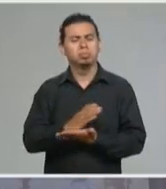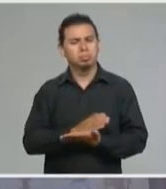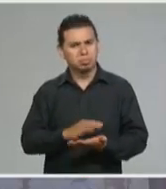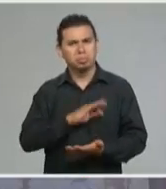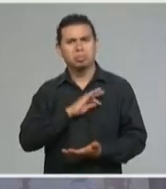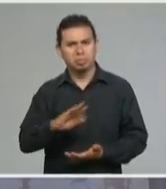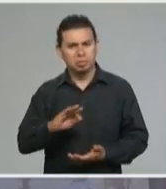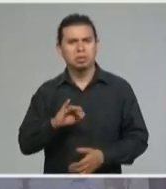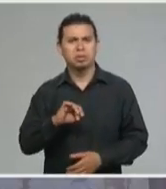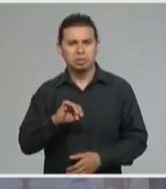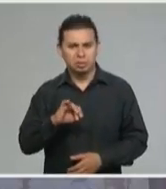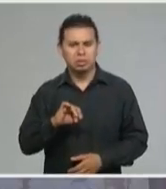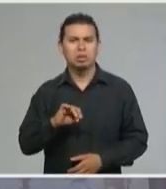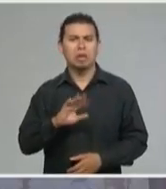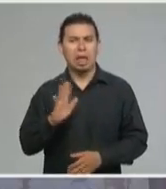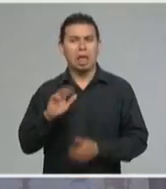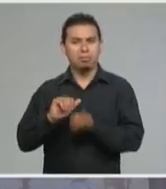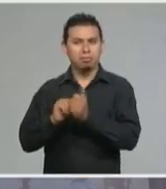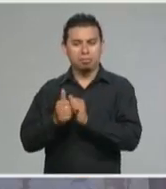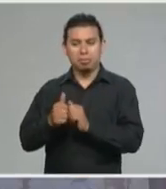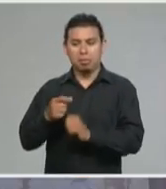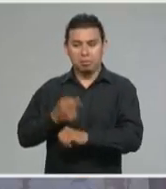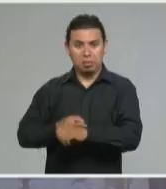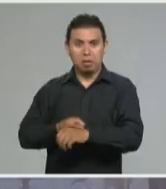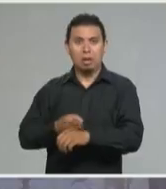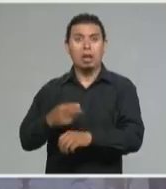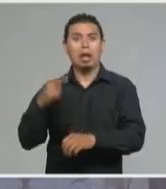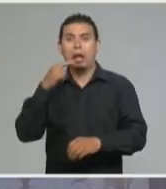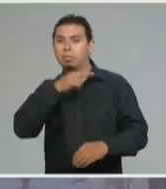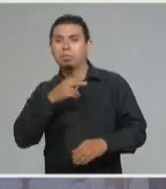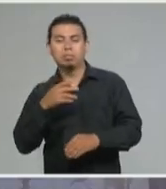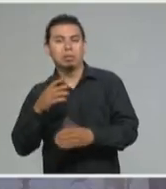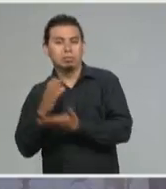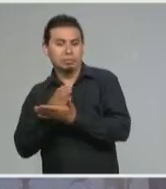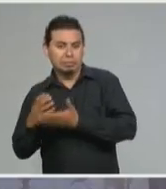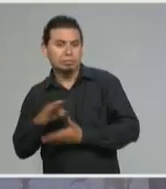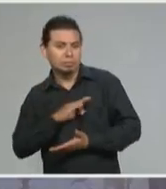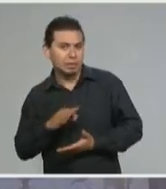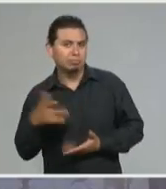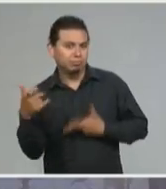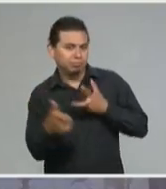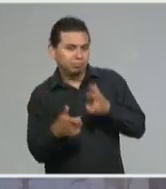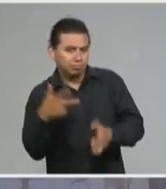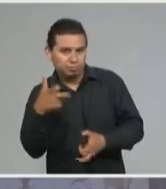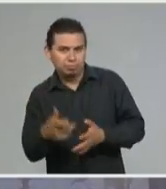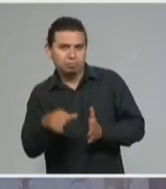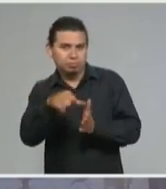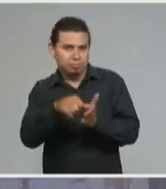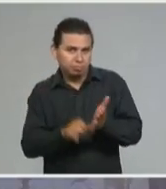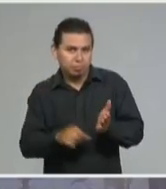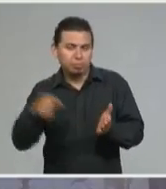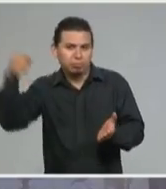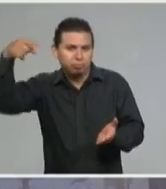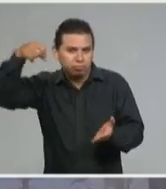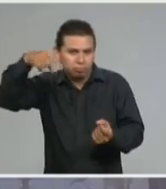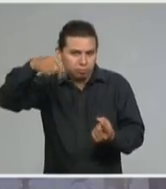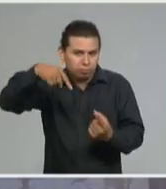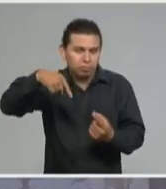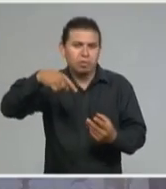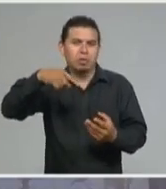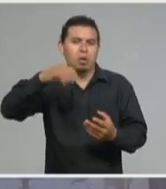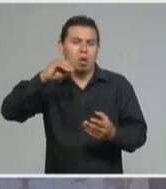ya puede estar avanzada la enfermedad, los tratamientos pueden llegar a ser muy efectivos, como son quimioterapia, radioterapia